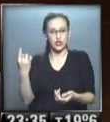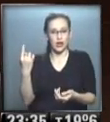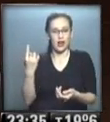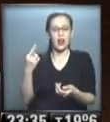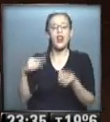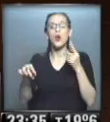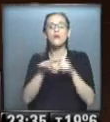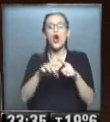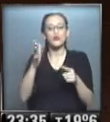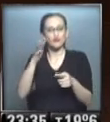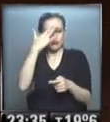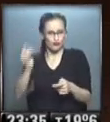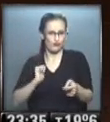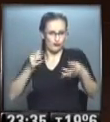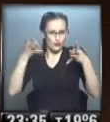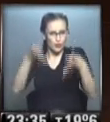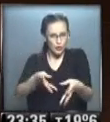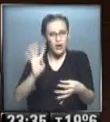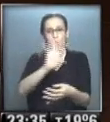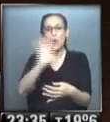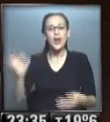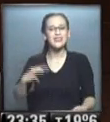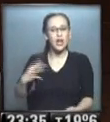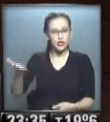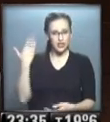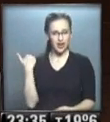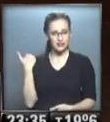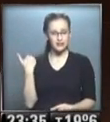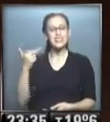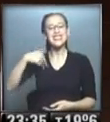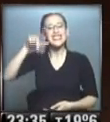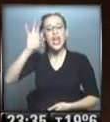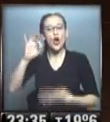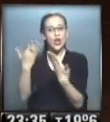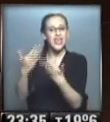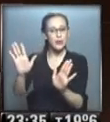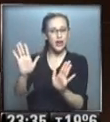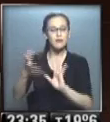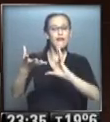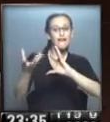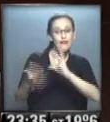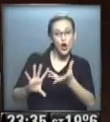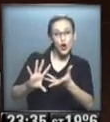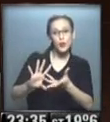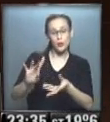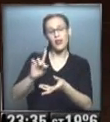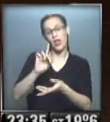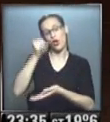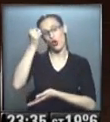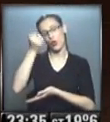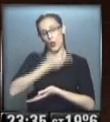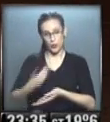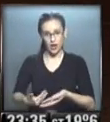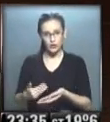este golpe de Estado hace 40 años y el neoliberalismo, cómo una sociedad en estado de shock no